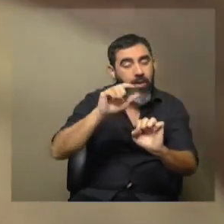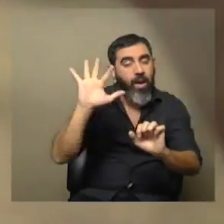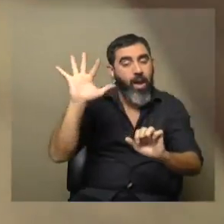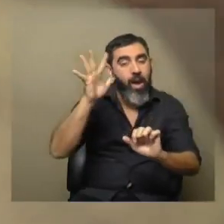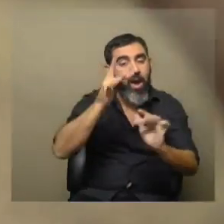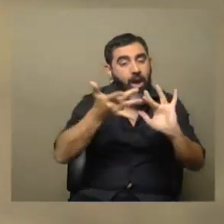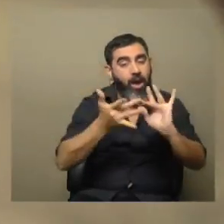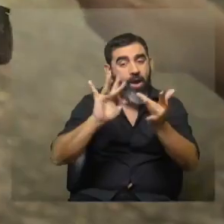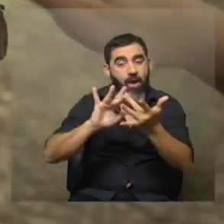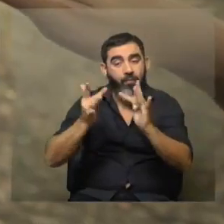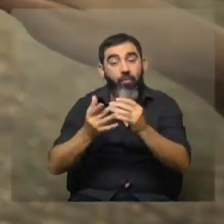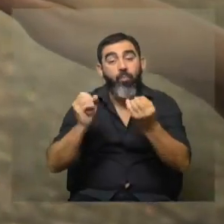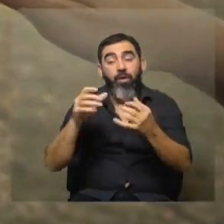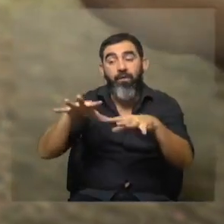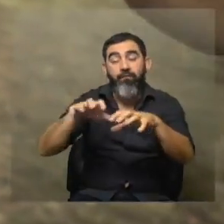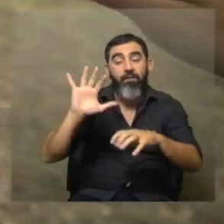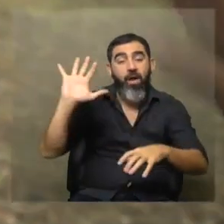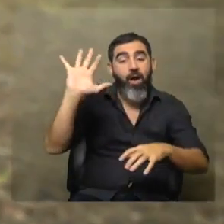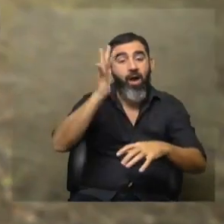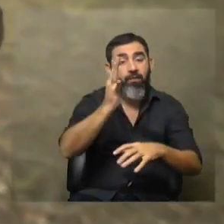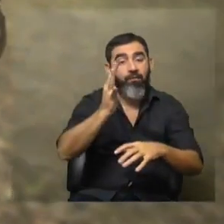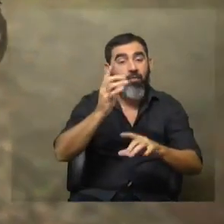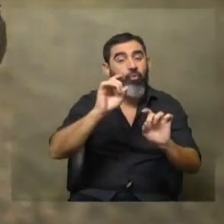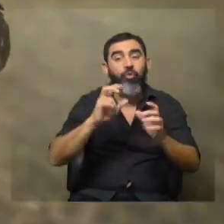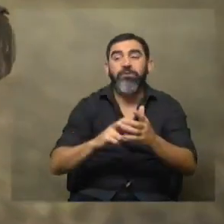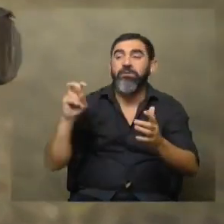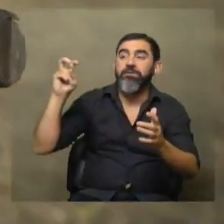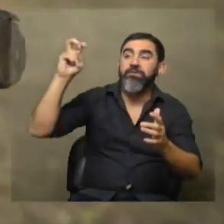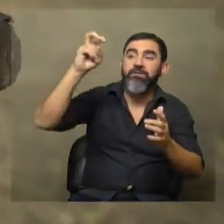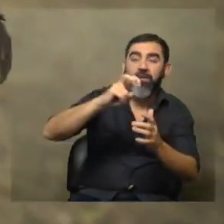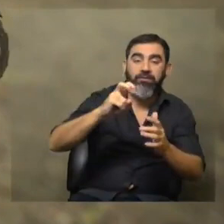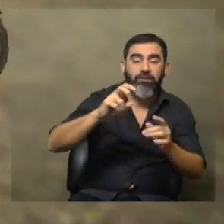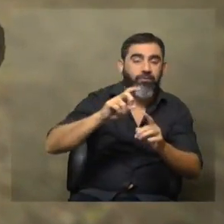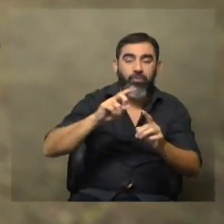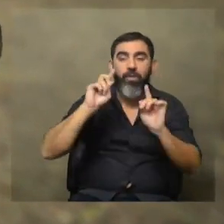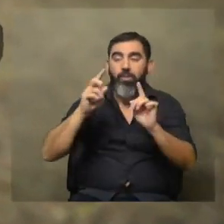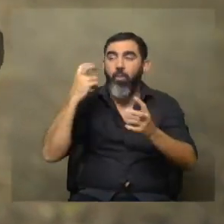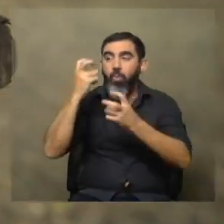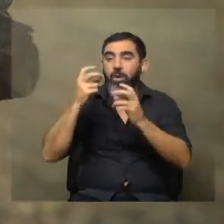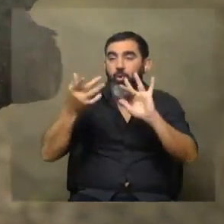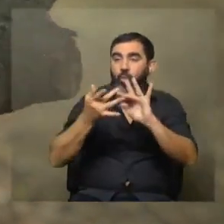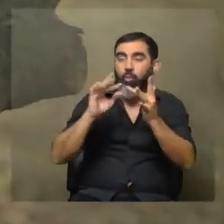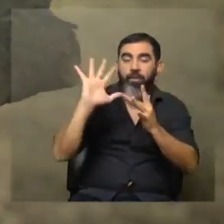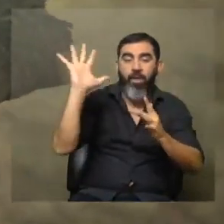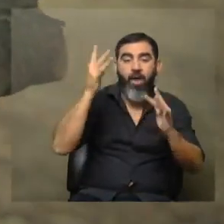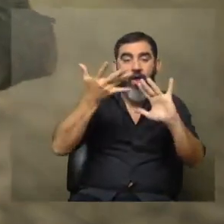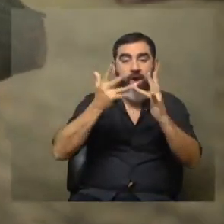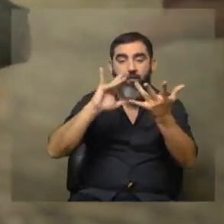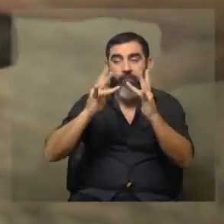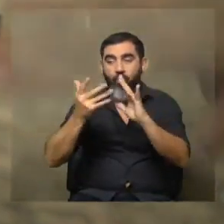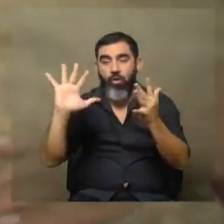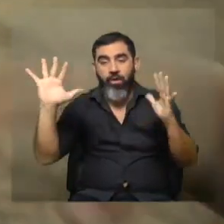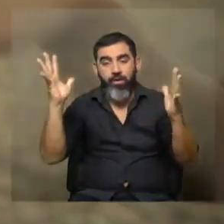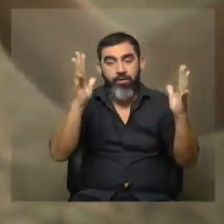¿Por qué? Porque hablábamos que es arborícola. Eso quiere decir que no es que va a saltar desde el piso o subir, sino que tenemos que buscar conectores que de alguna